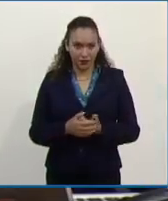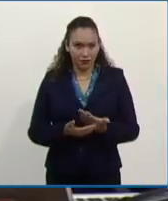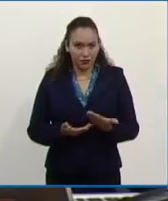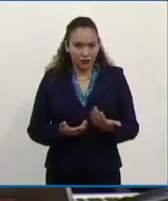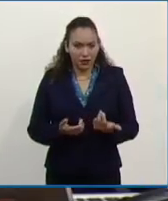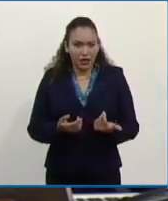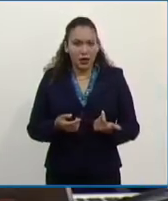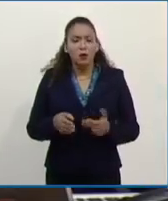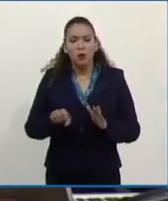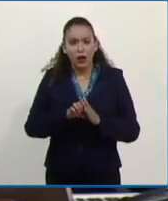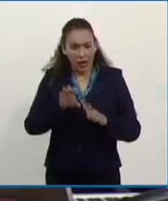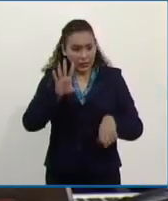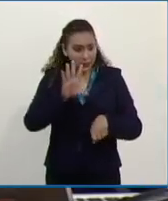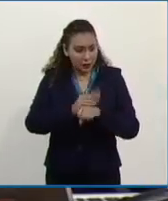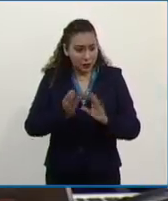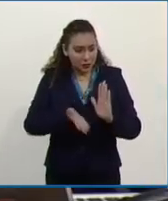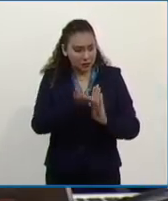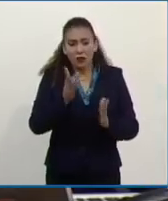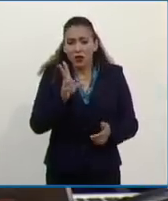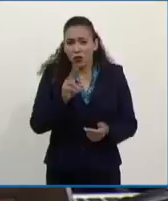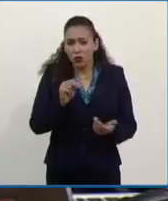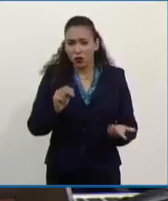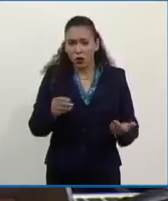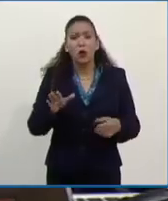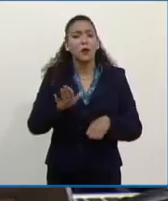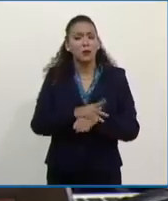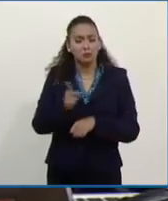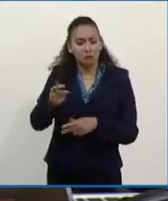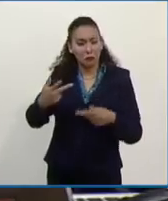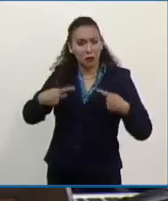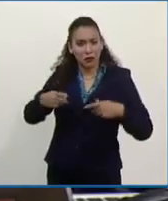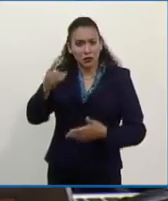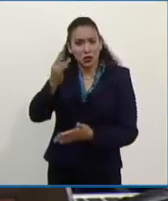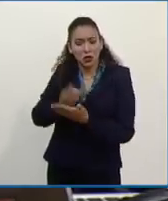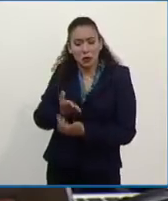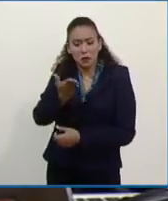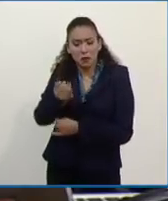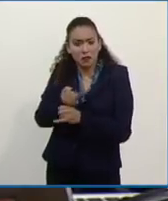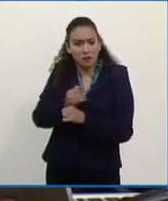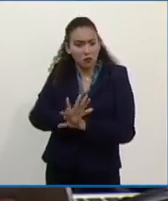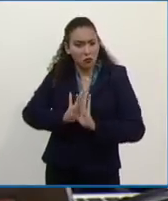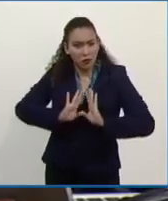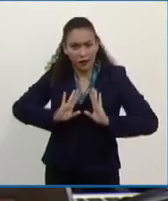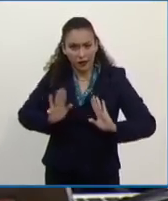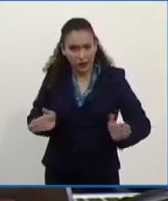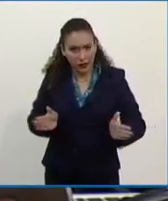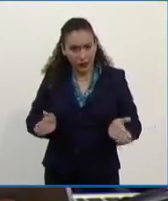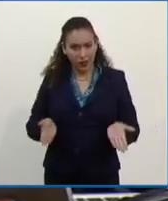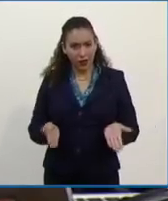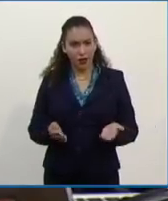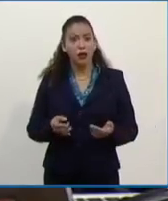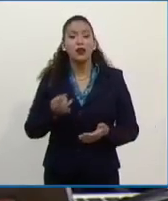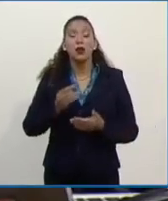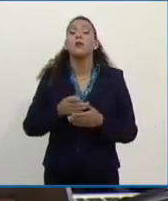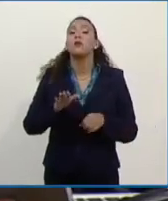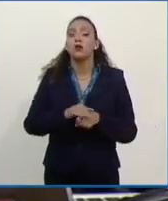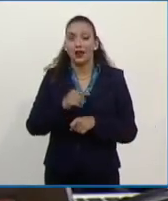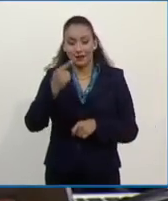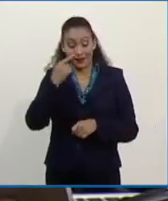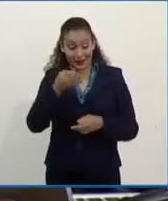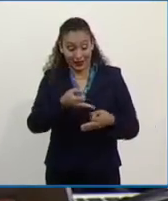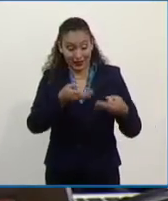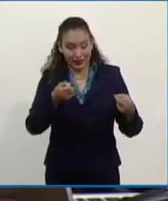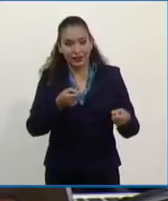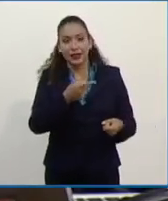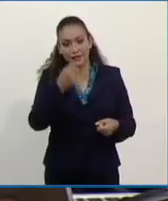nada que tenga que ver con la construcción, funcionamiento y operación de las obras señaladas por tratarse de bienes de interés público que tienen